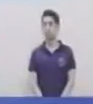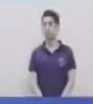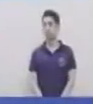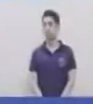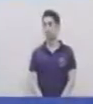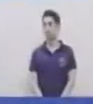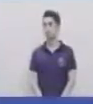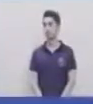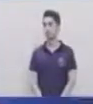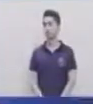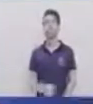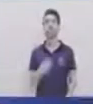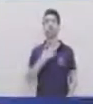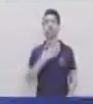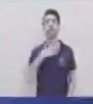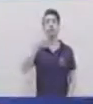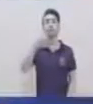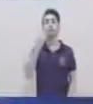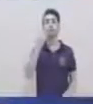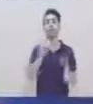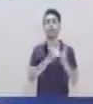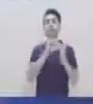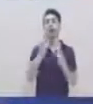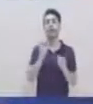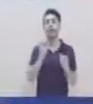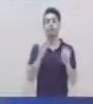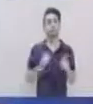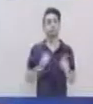Piques, desplazamiento, regreso.